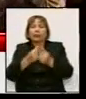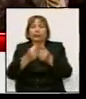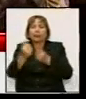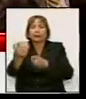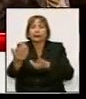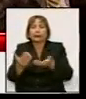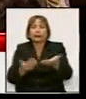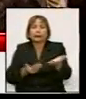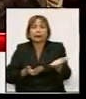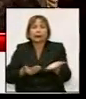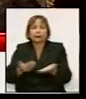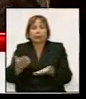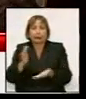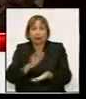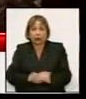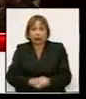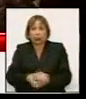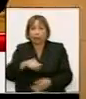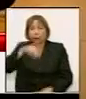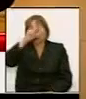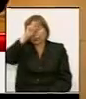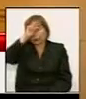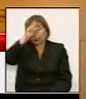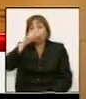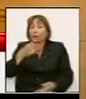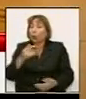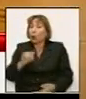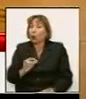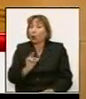a nuestro país. Juan Inchausti